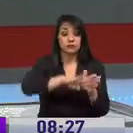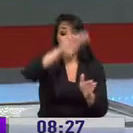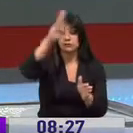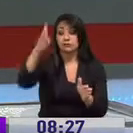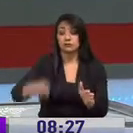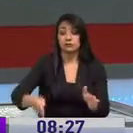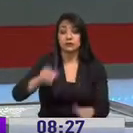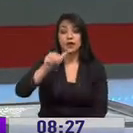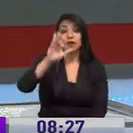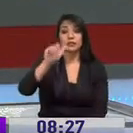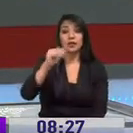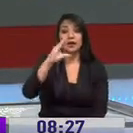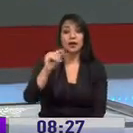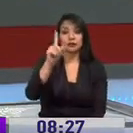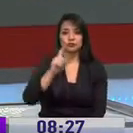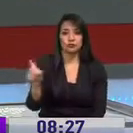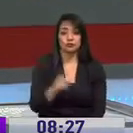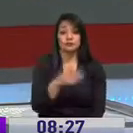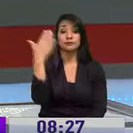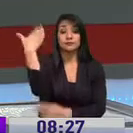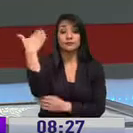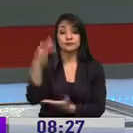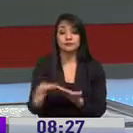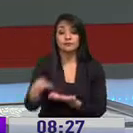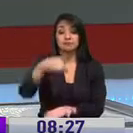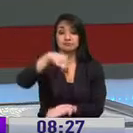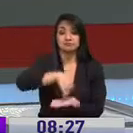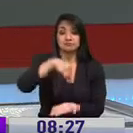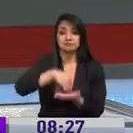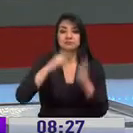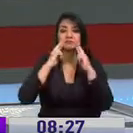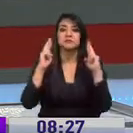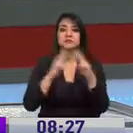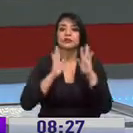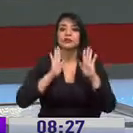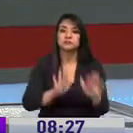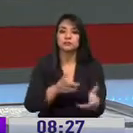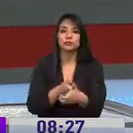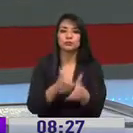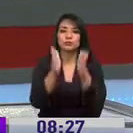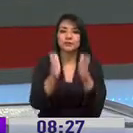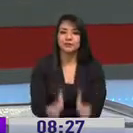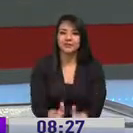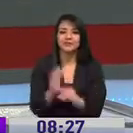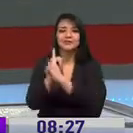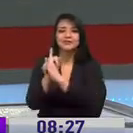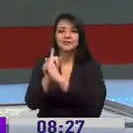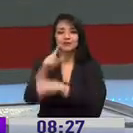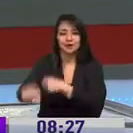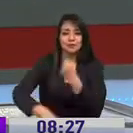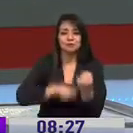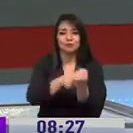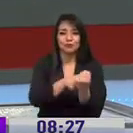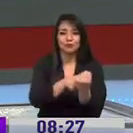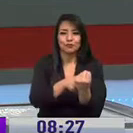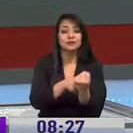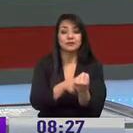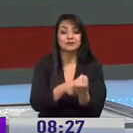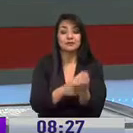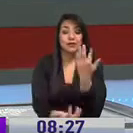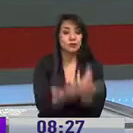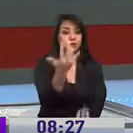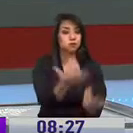que está ahí, una montaña. La alcaldía del Cantón Mejía realizó un acto de reconocimiento justamente a estas instituciones que apoyaron la mitigación del